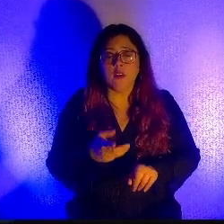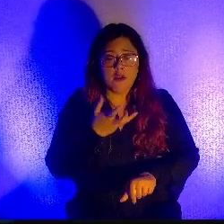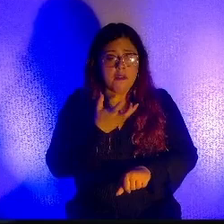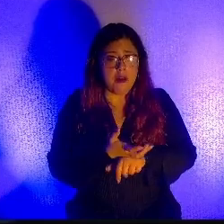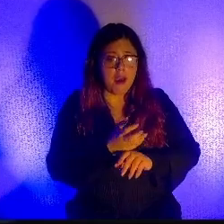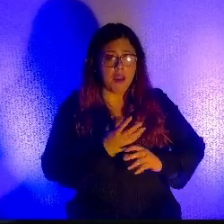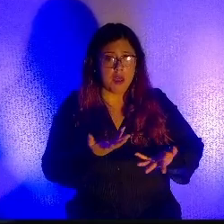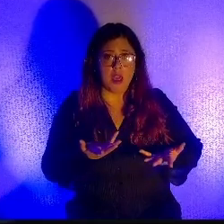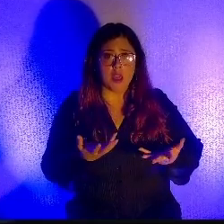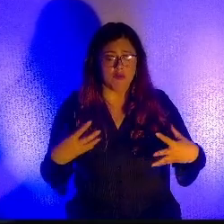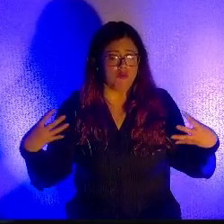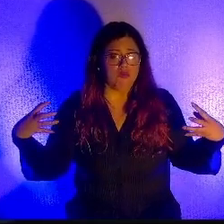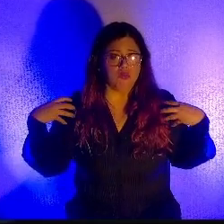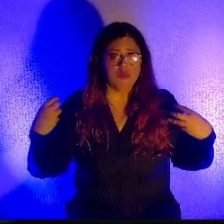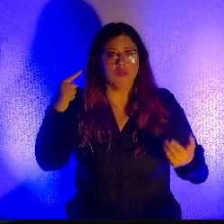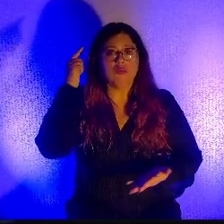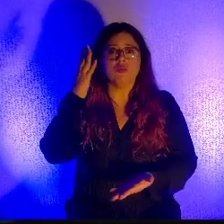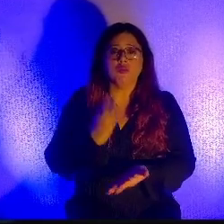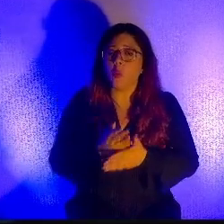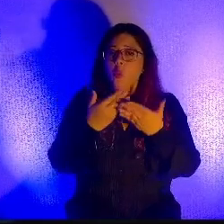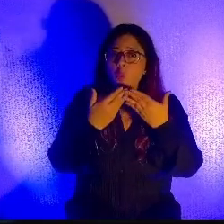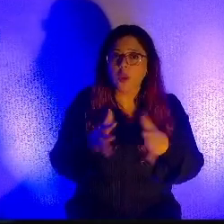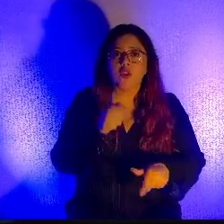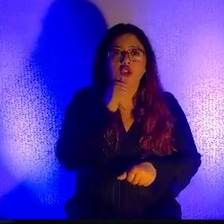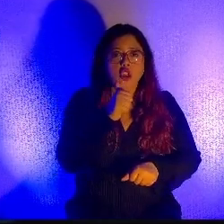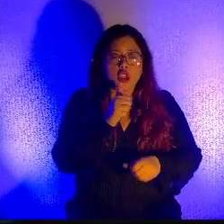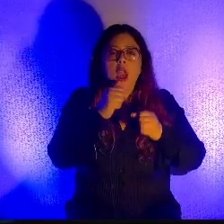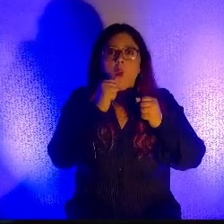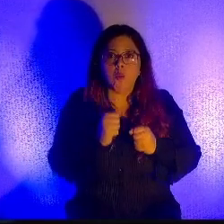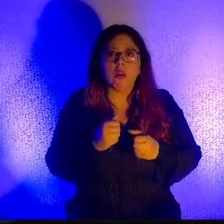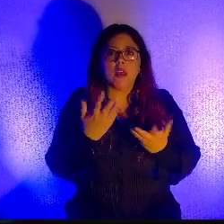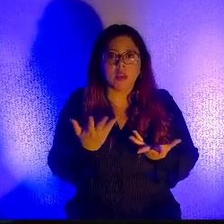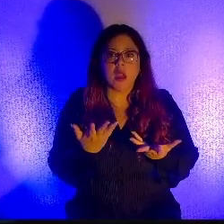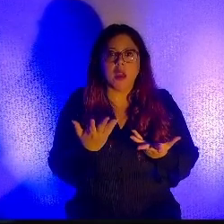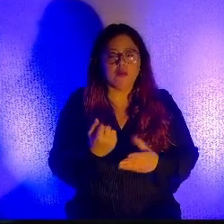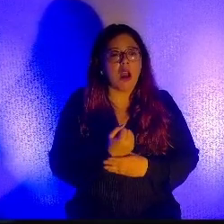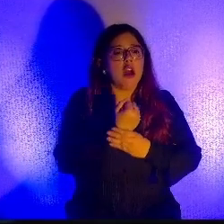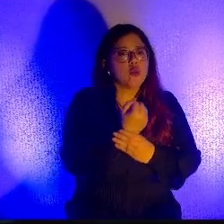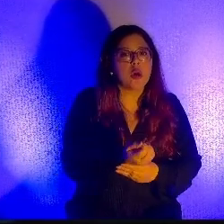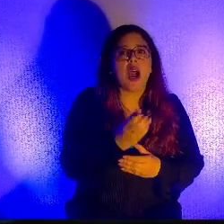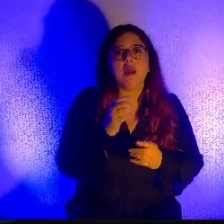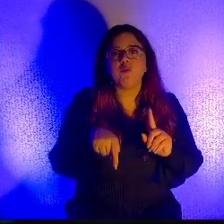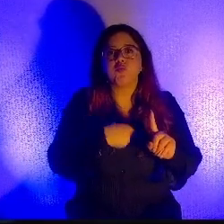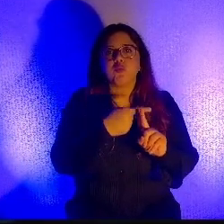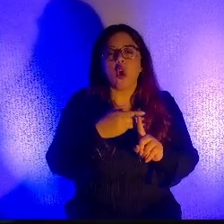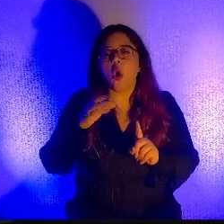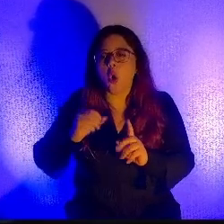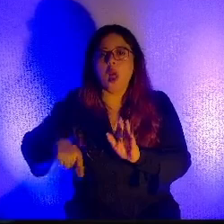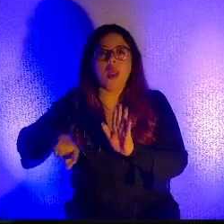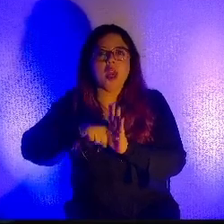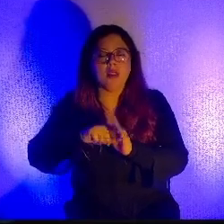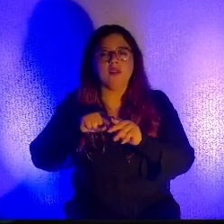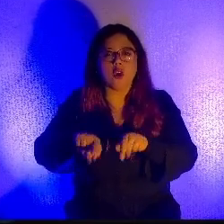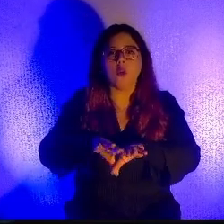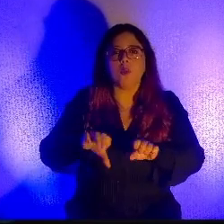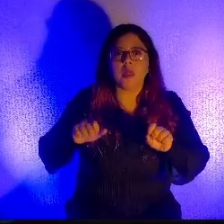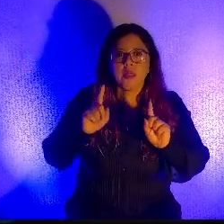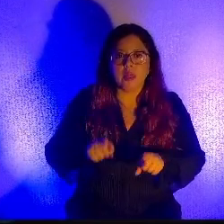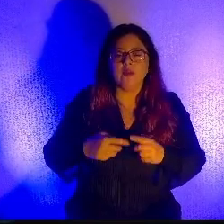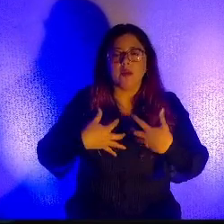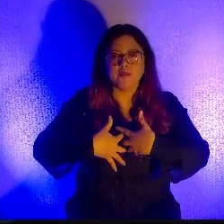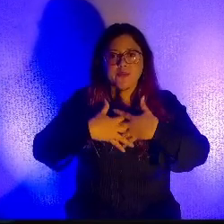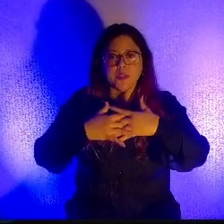influencia y todas las decisiones que tomamos todos los días pueden generar impacto y este es el compromiso que tenemos que tener para